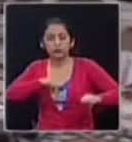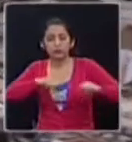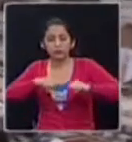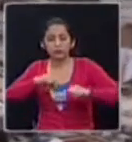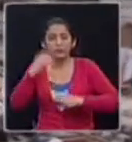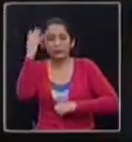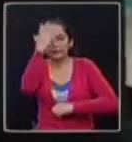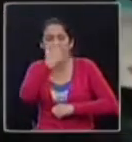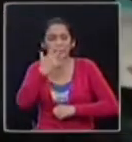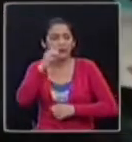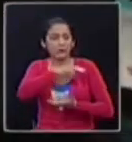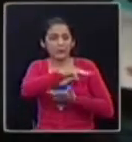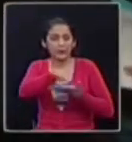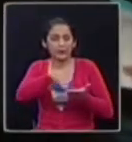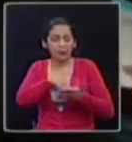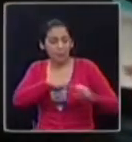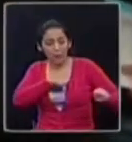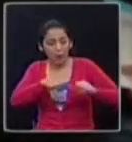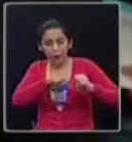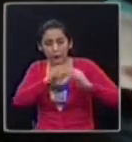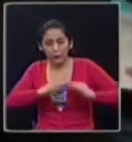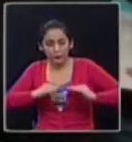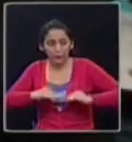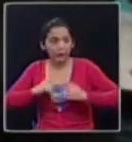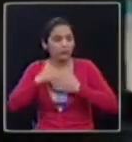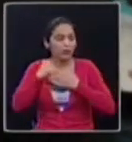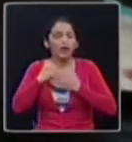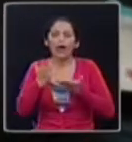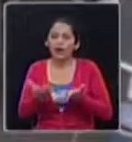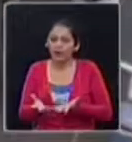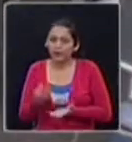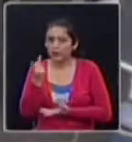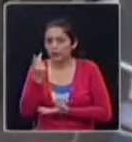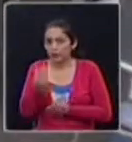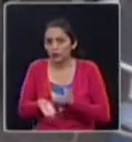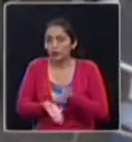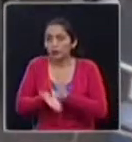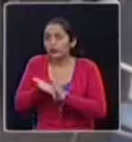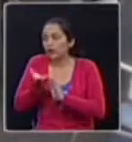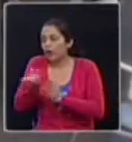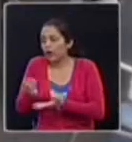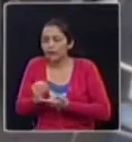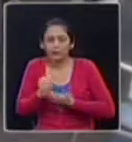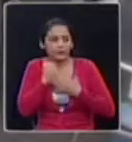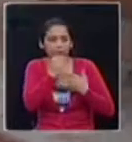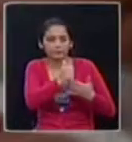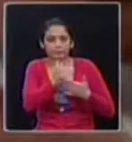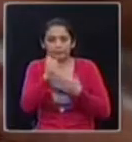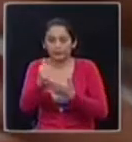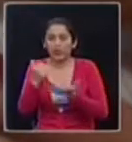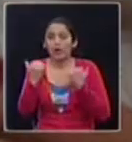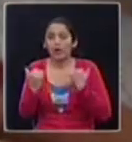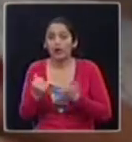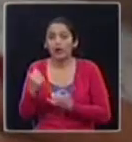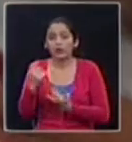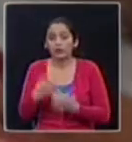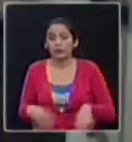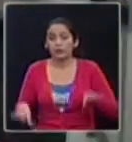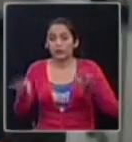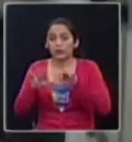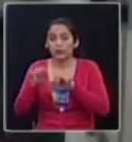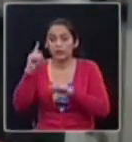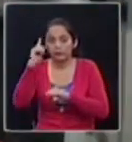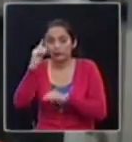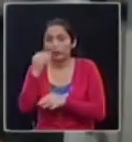de 2016. Si bien los locales comerciales deben realizar el nuevo cálculo, la reducción de los costos no será